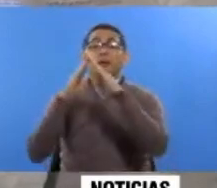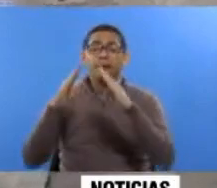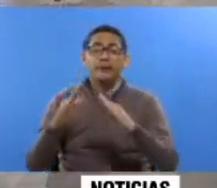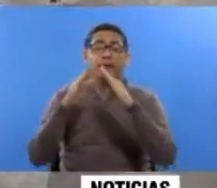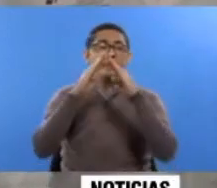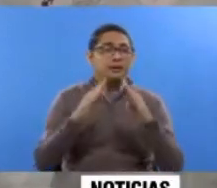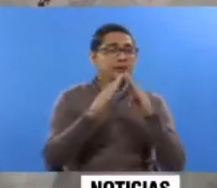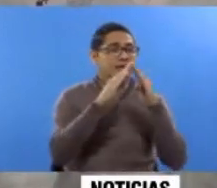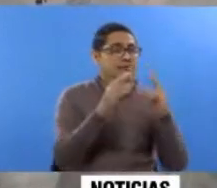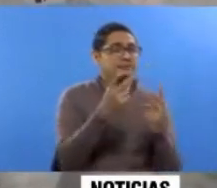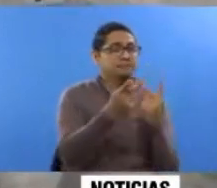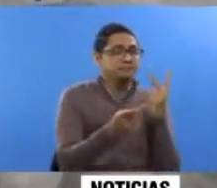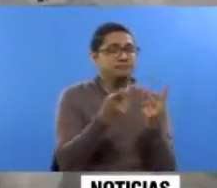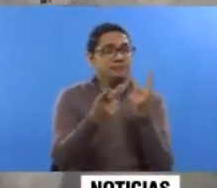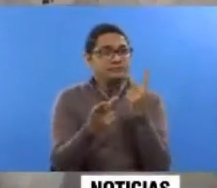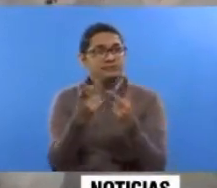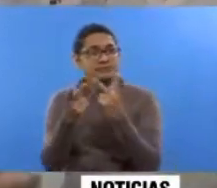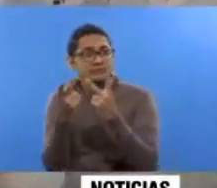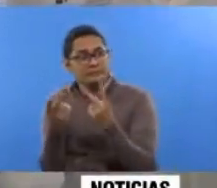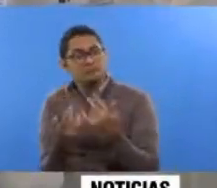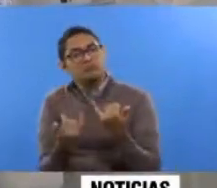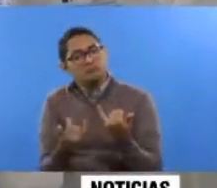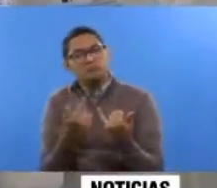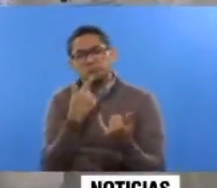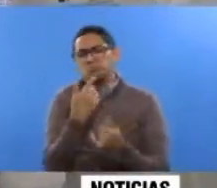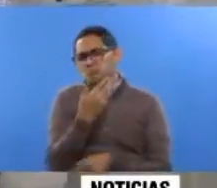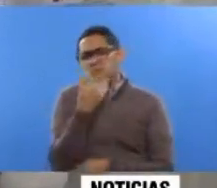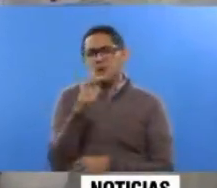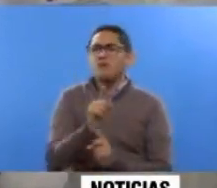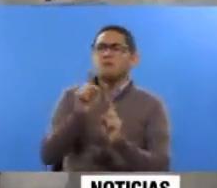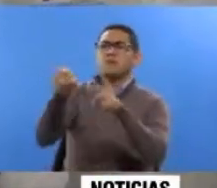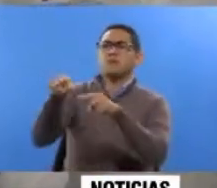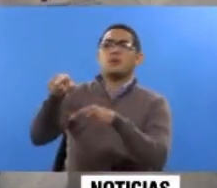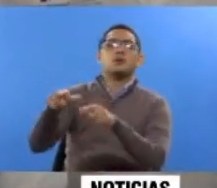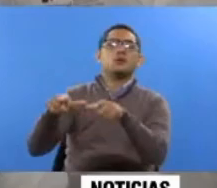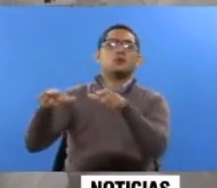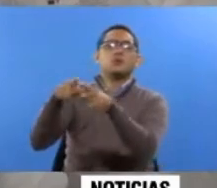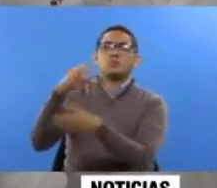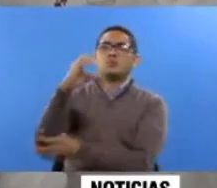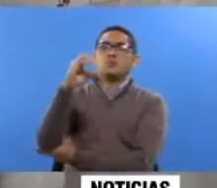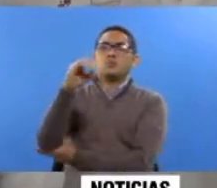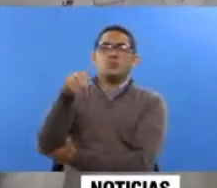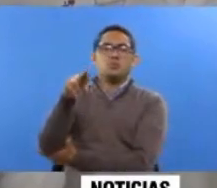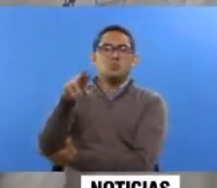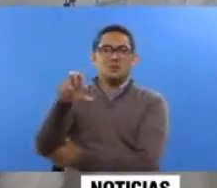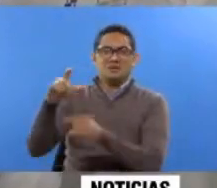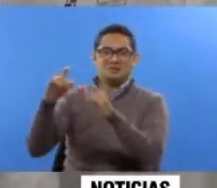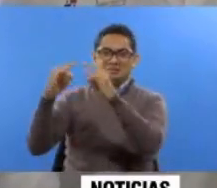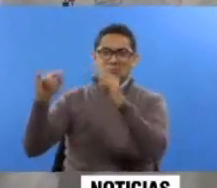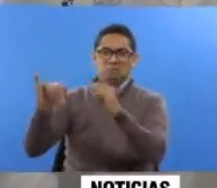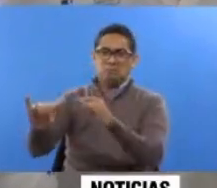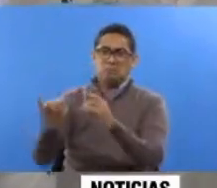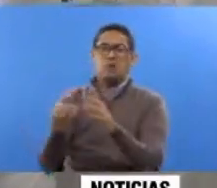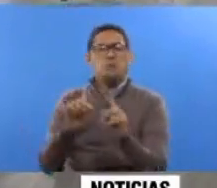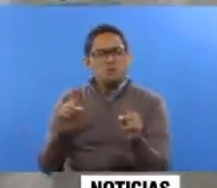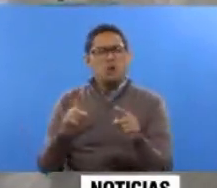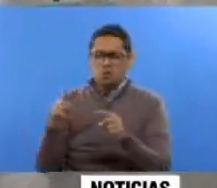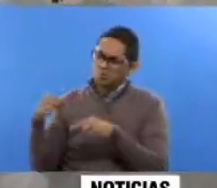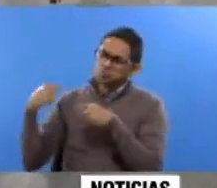Entonces, aprovechemos y vamos a la Junta Comunal. Y ahí se resuelve. Pero sí, se ha ido mejorando. No